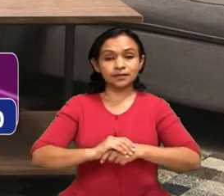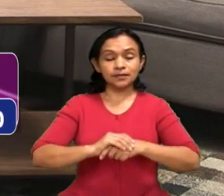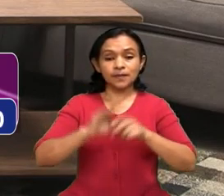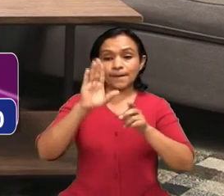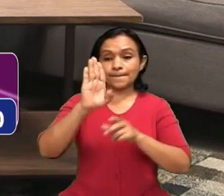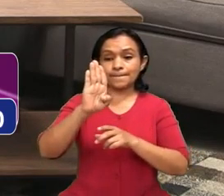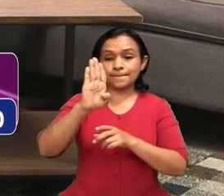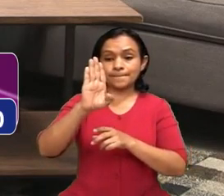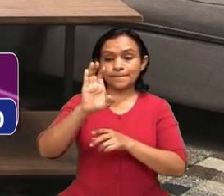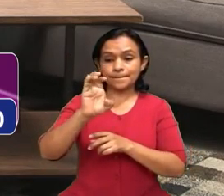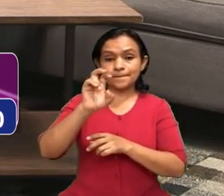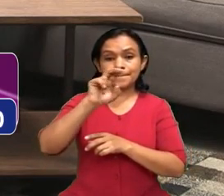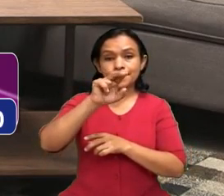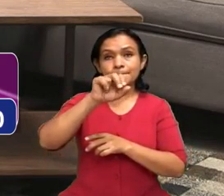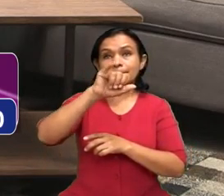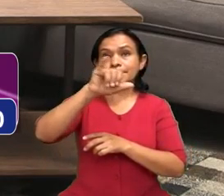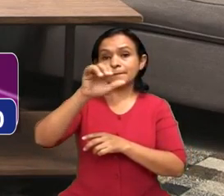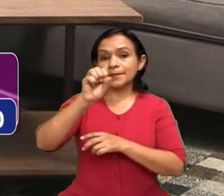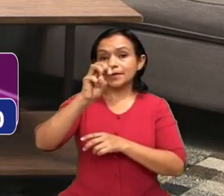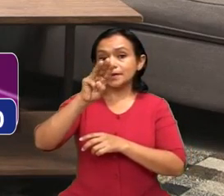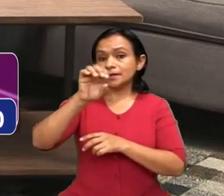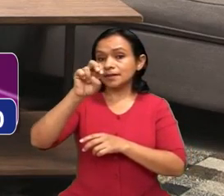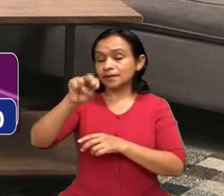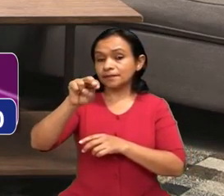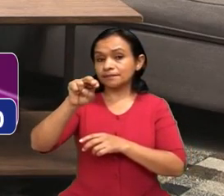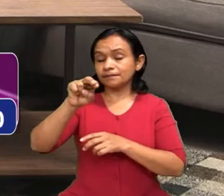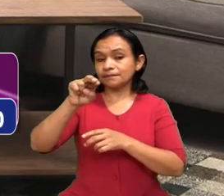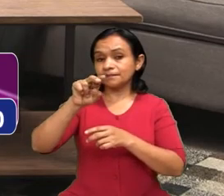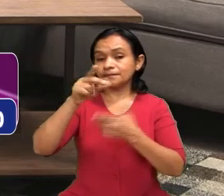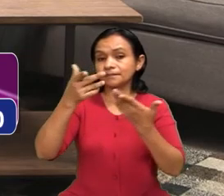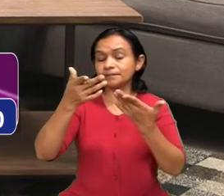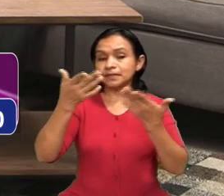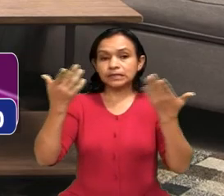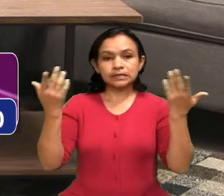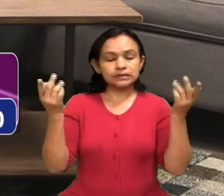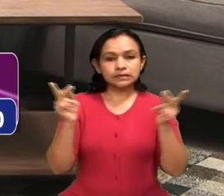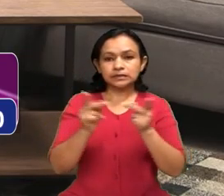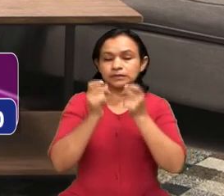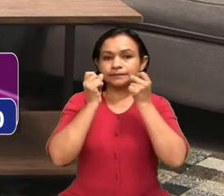Celedón, el cual fue un impacto para Sandino, que era